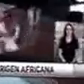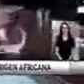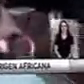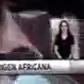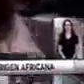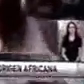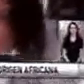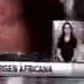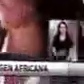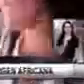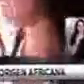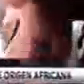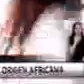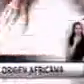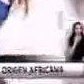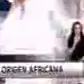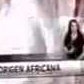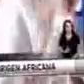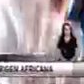Vamos a probar.